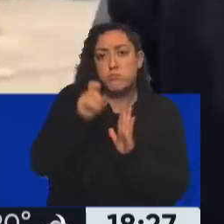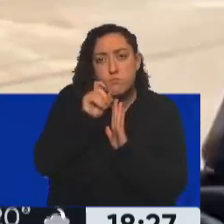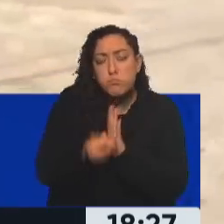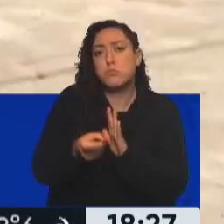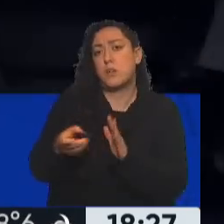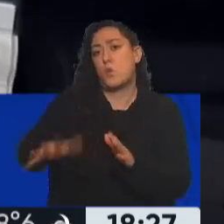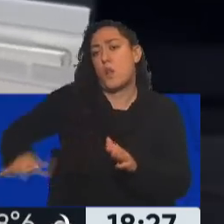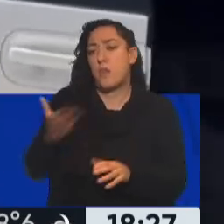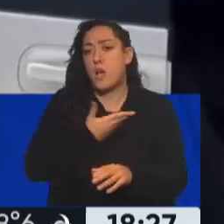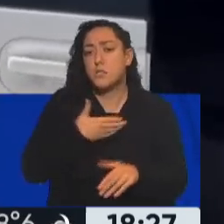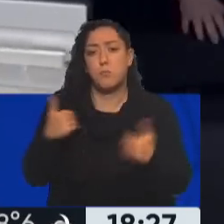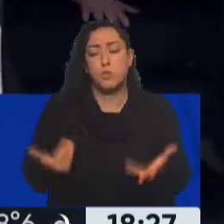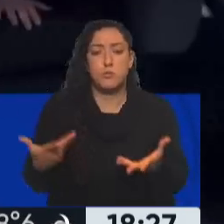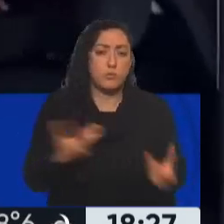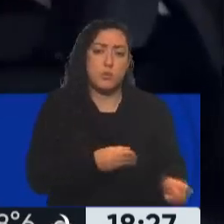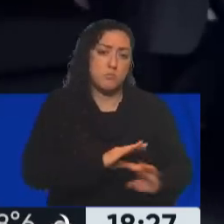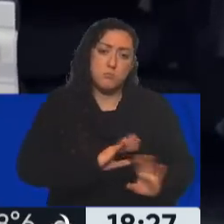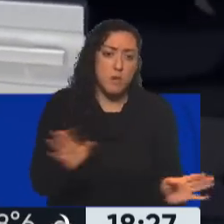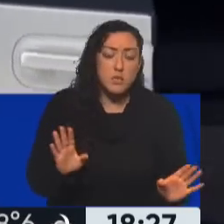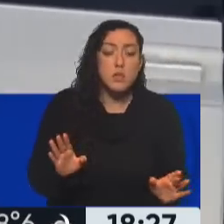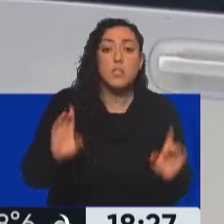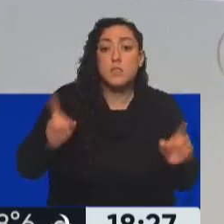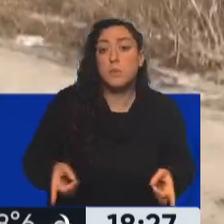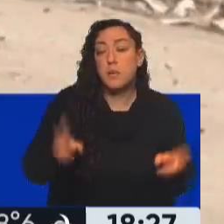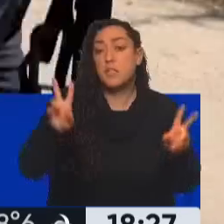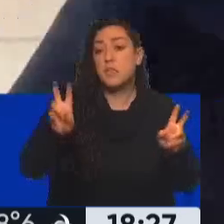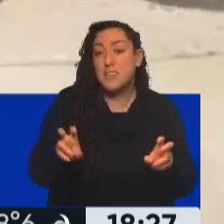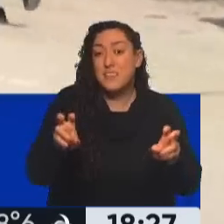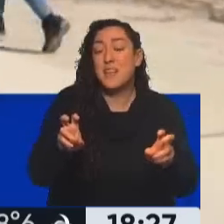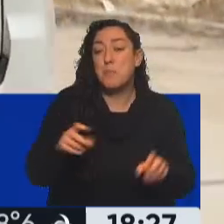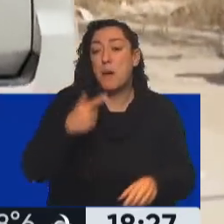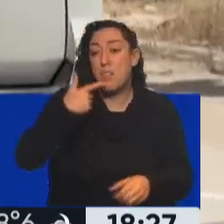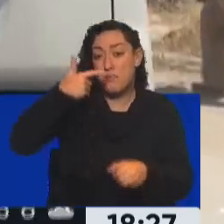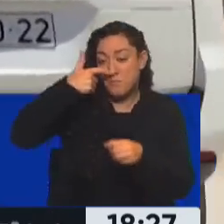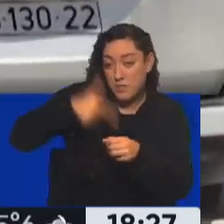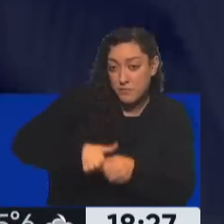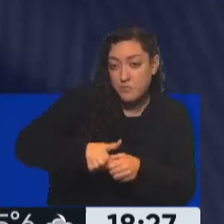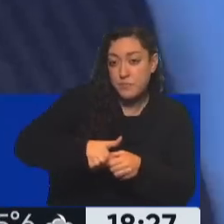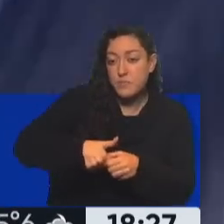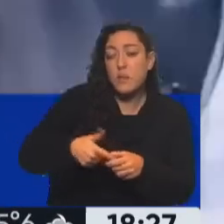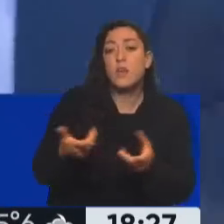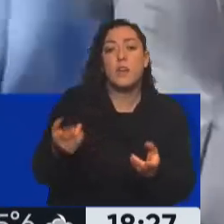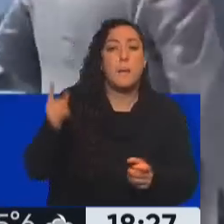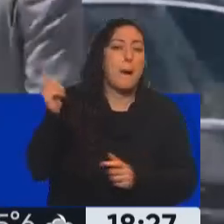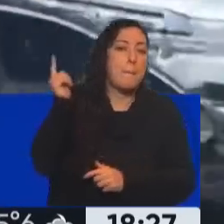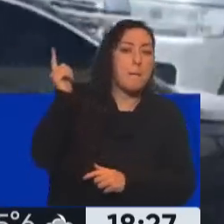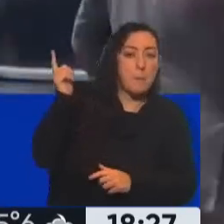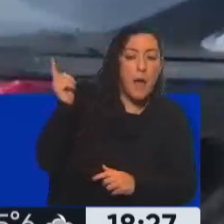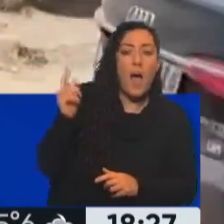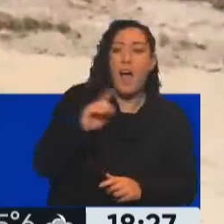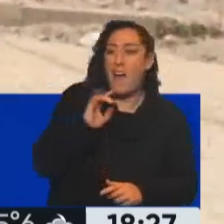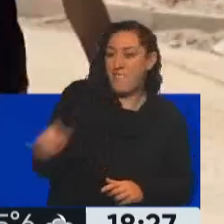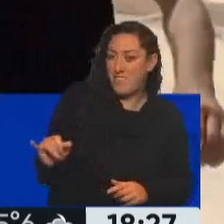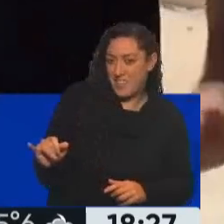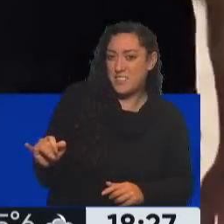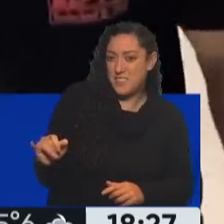para agregar combustible a la indignación europea con Tel Aviv. Soldados israelíes dispararon tiros de advertencia en dirección de